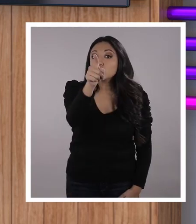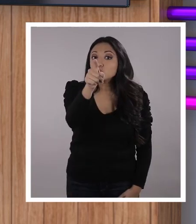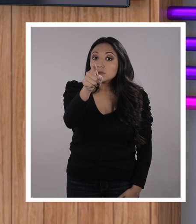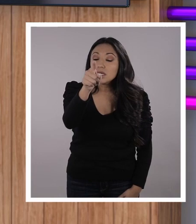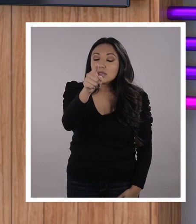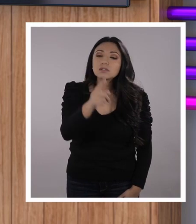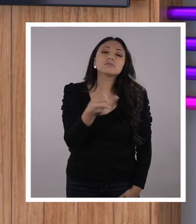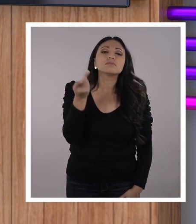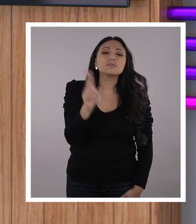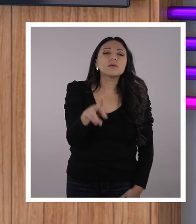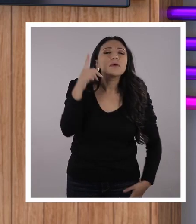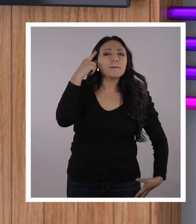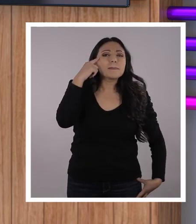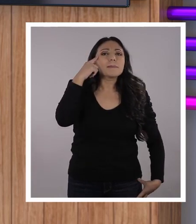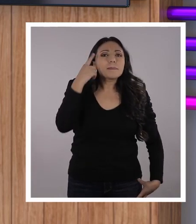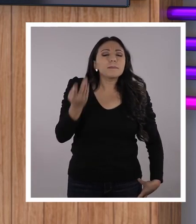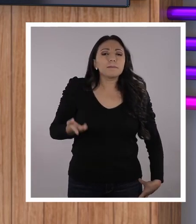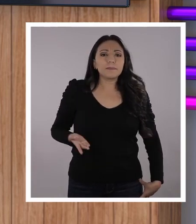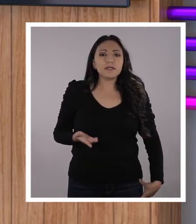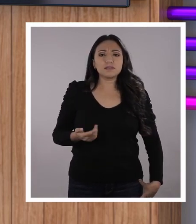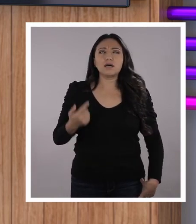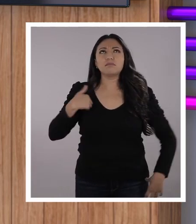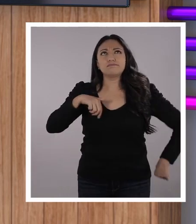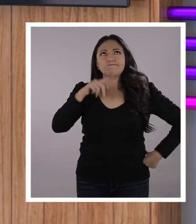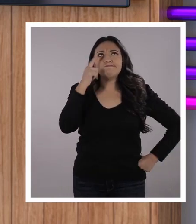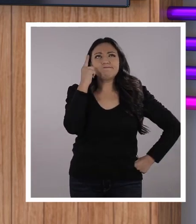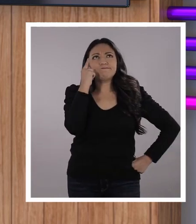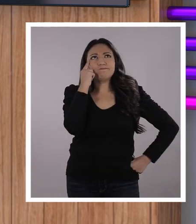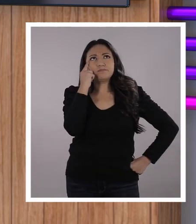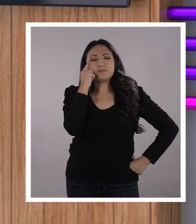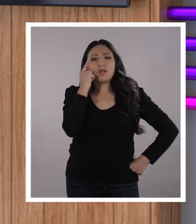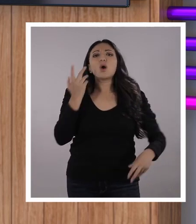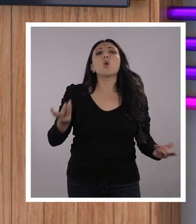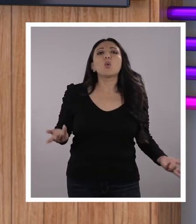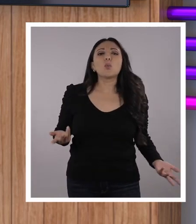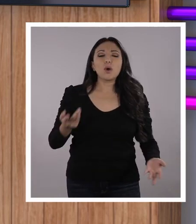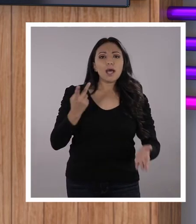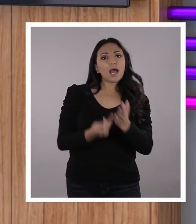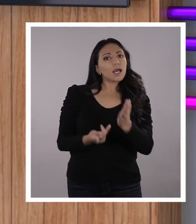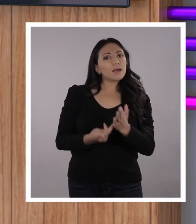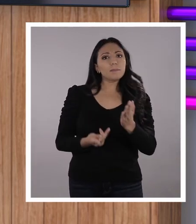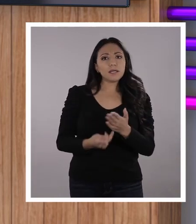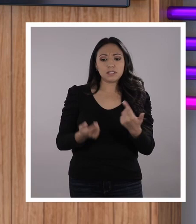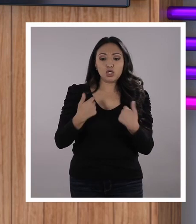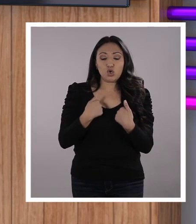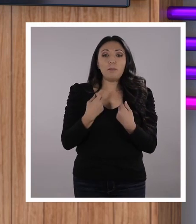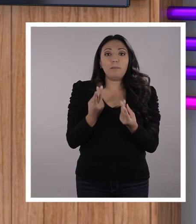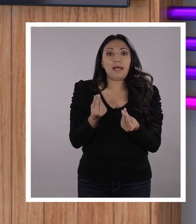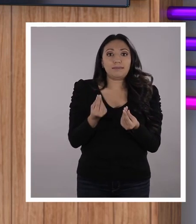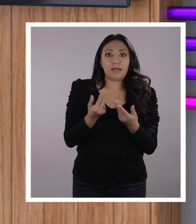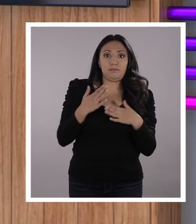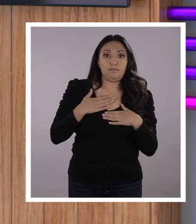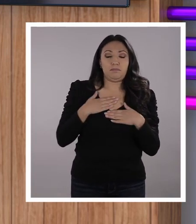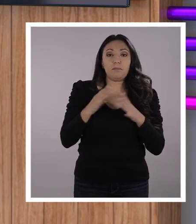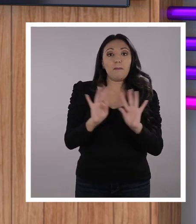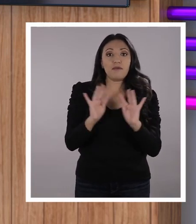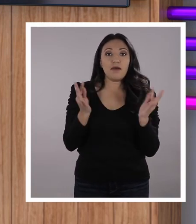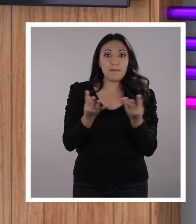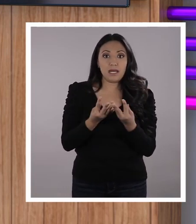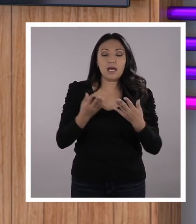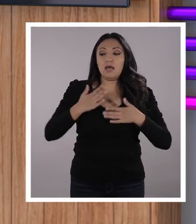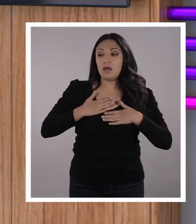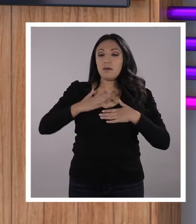invitarles, chicos y chicas, a que usted se ponga un momento así como a pensar y analizar qué pasaría si mi realidad